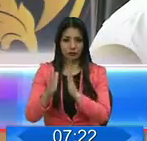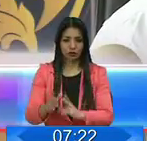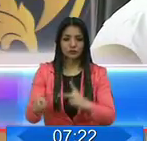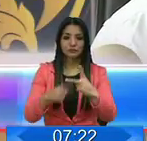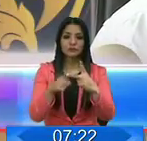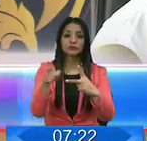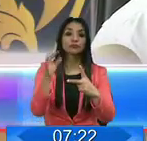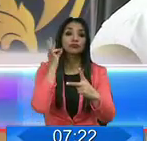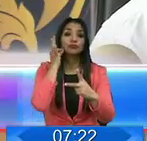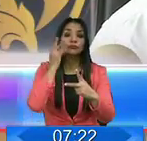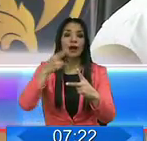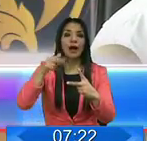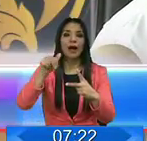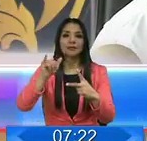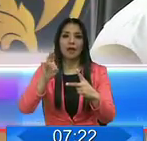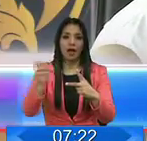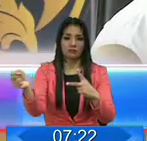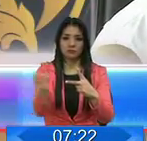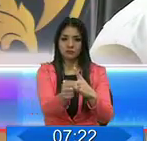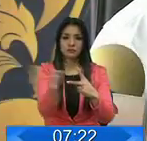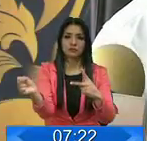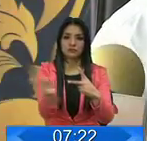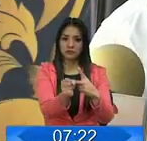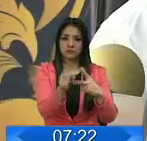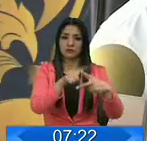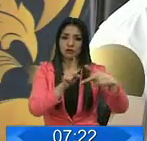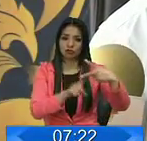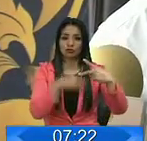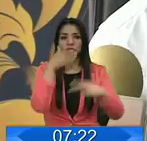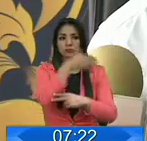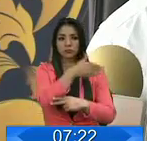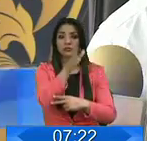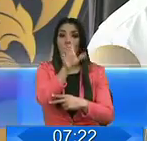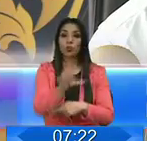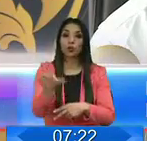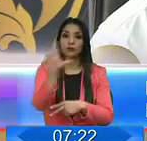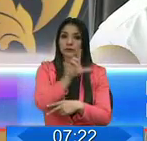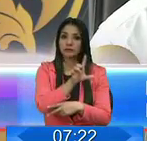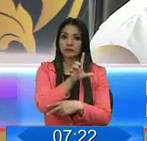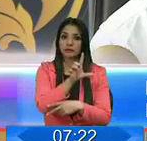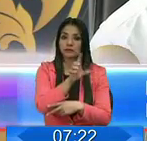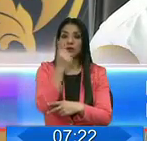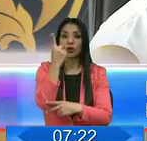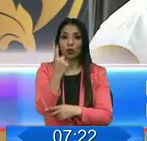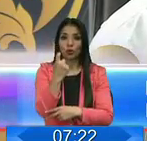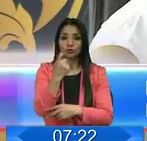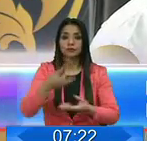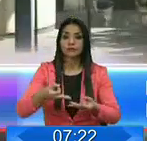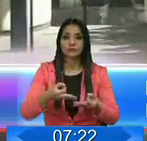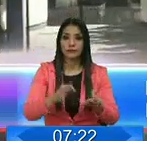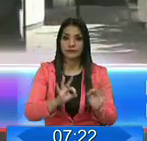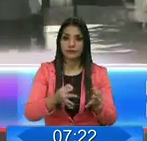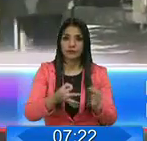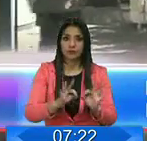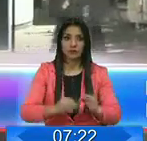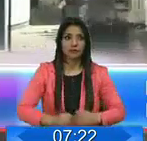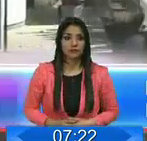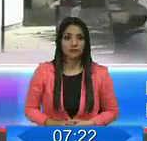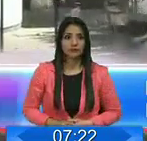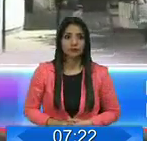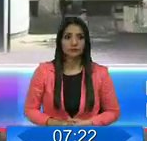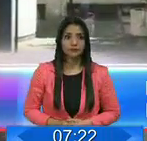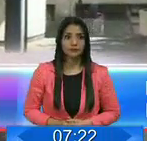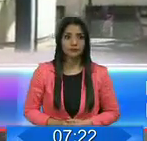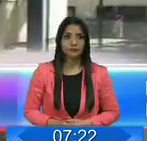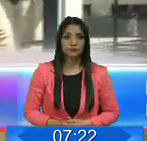señora Ana Galarza Añasco para el día lunes 11 de febrero. Acusaciones contra Galarza